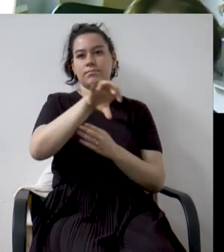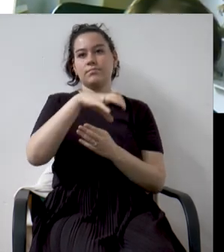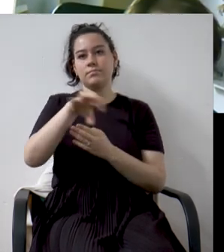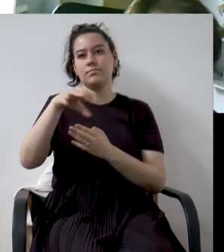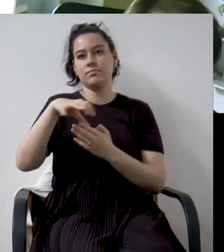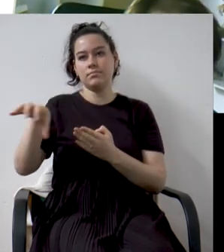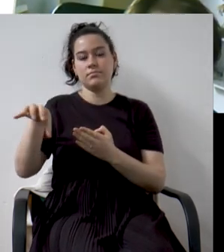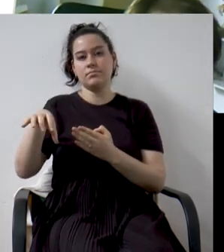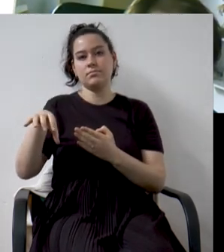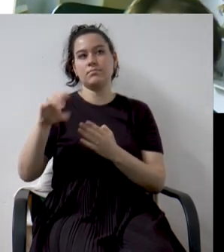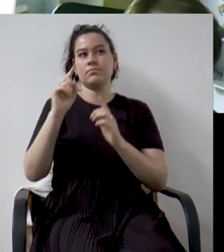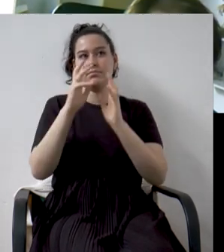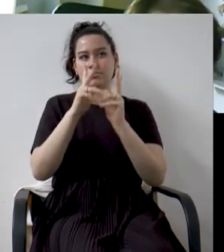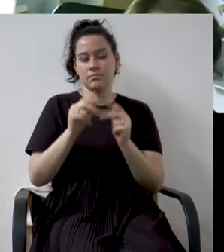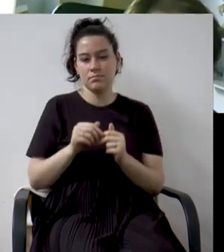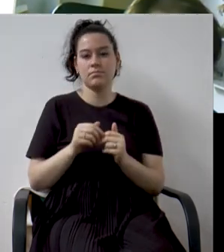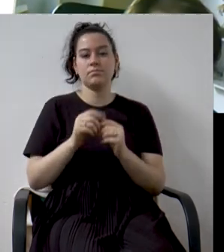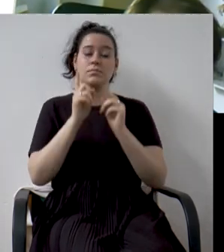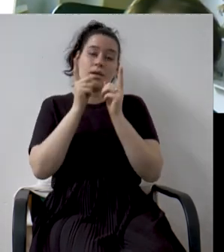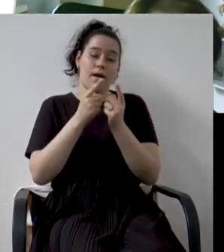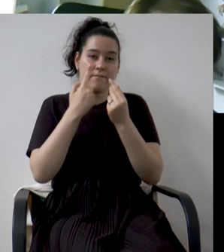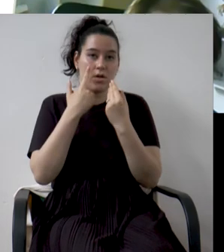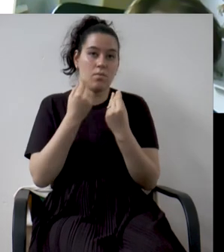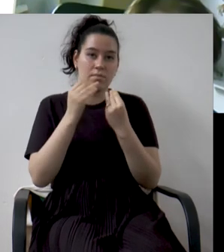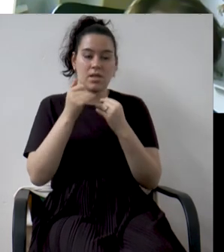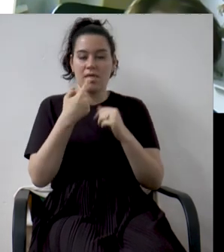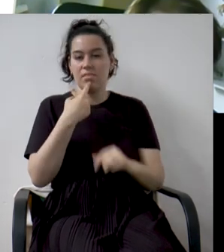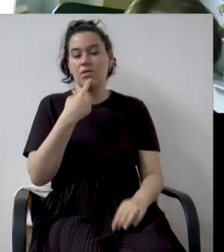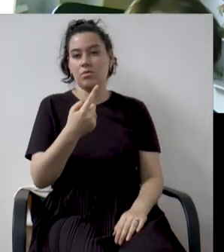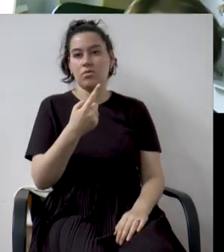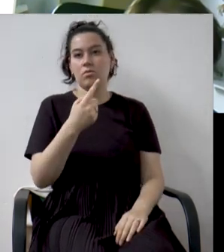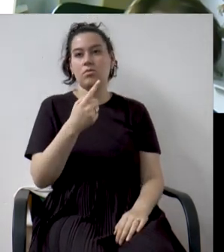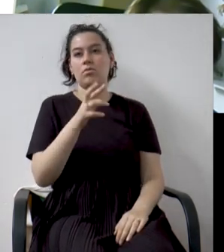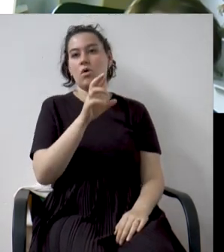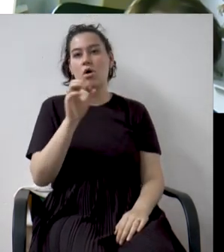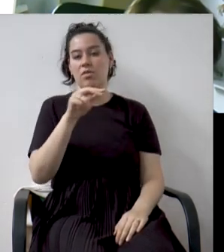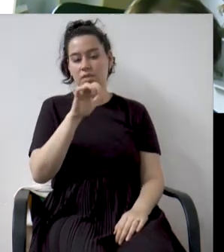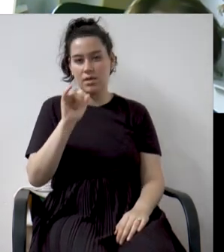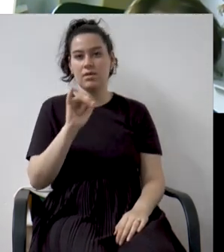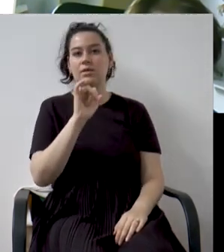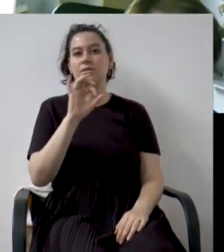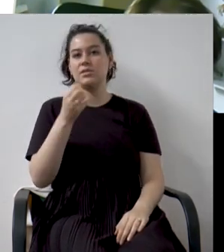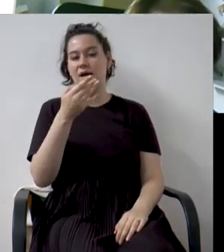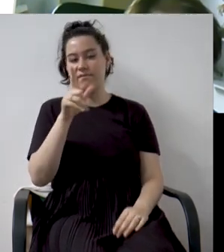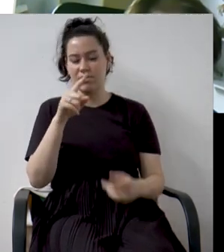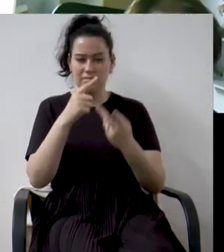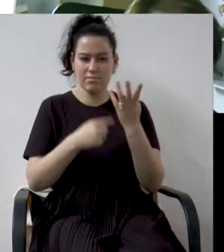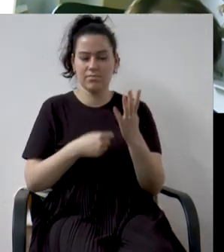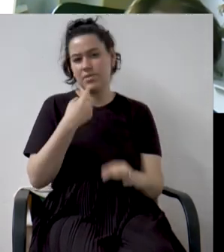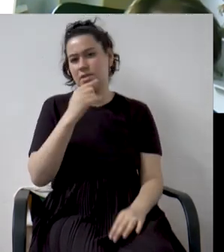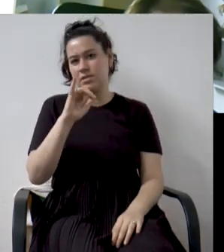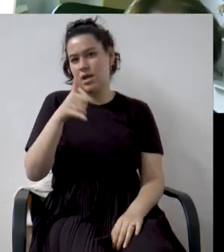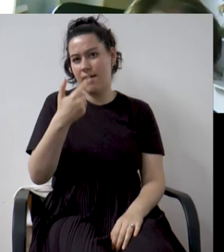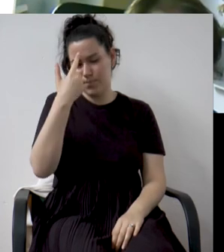departamentalización está en el orden del día, pero está, como bien ahí nombraron Rodney y Isabel, está como stand-by, entonces eso es algo